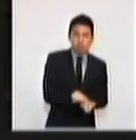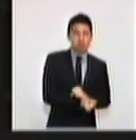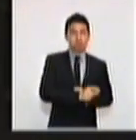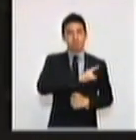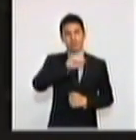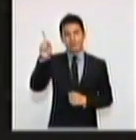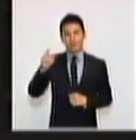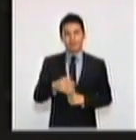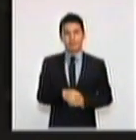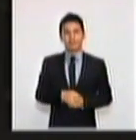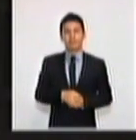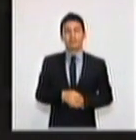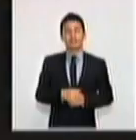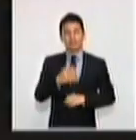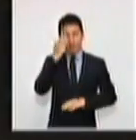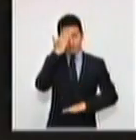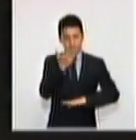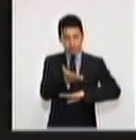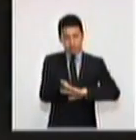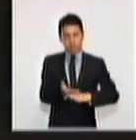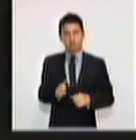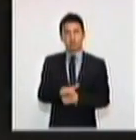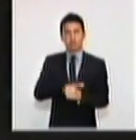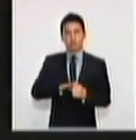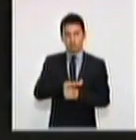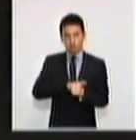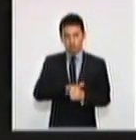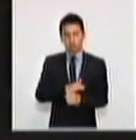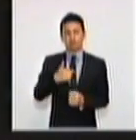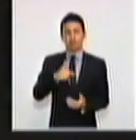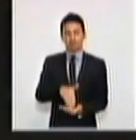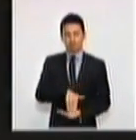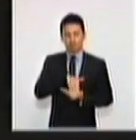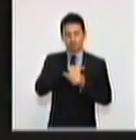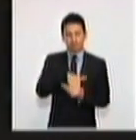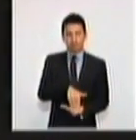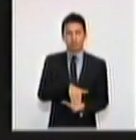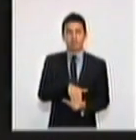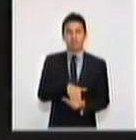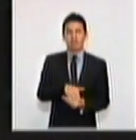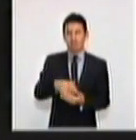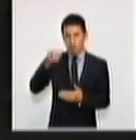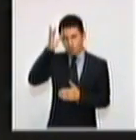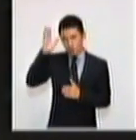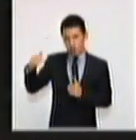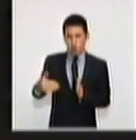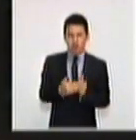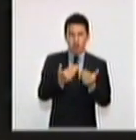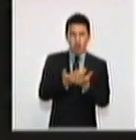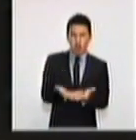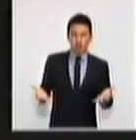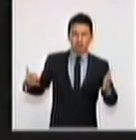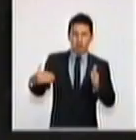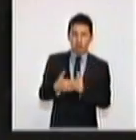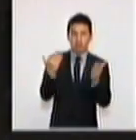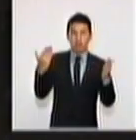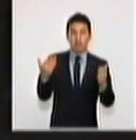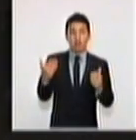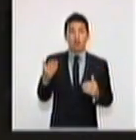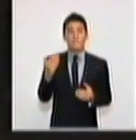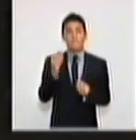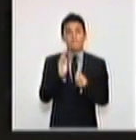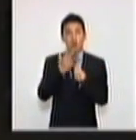en que se me lo exijan las circunstancias, ripostaré ante cada agresión de la que sea víctima, o el Polo